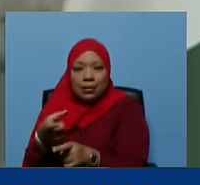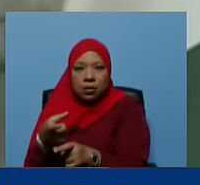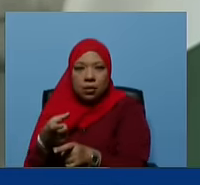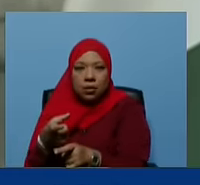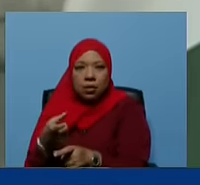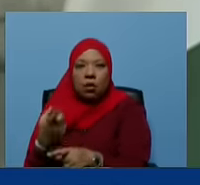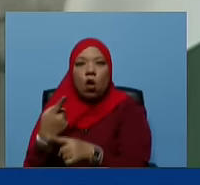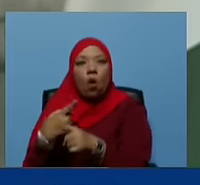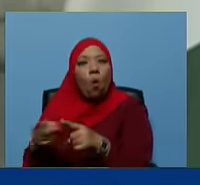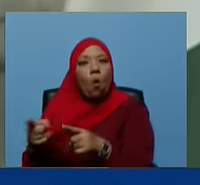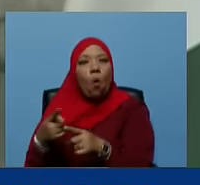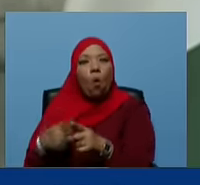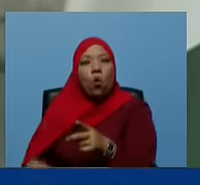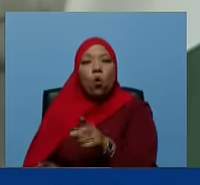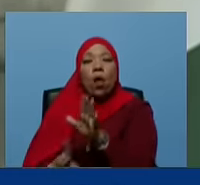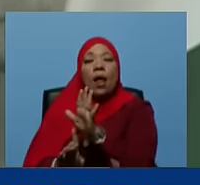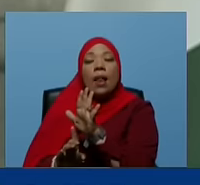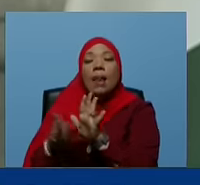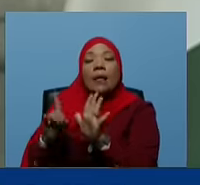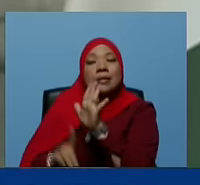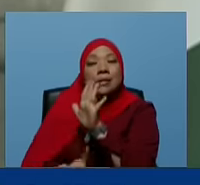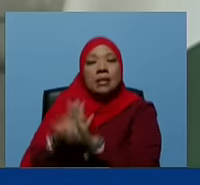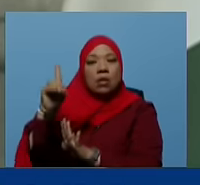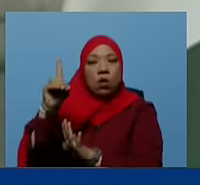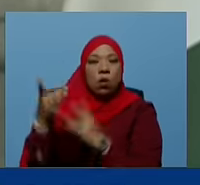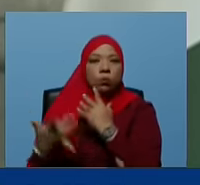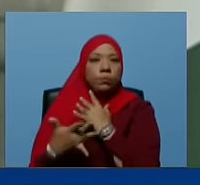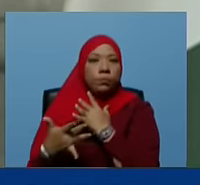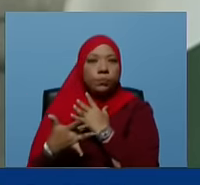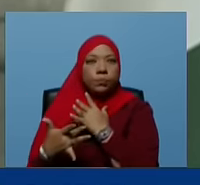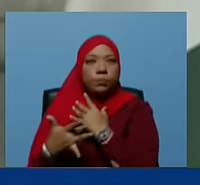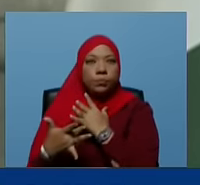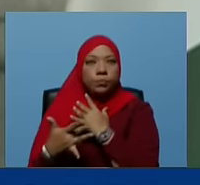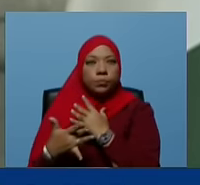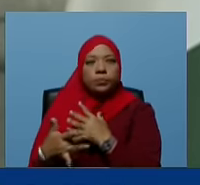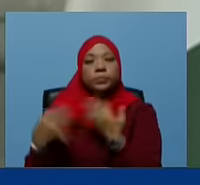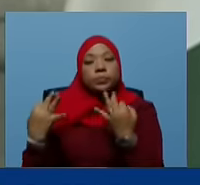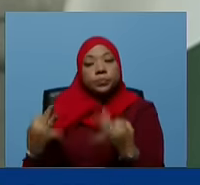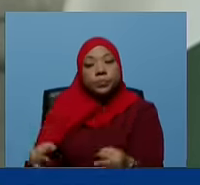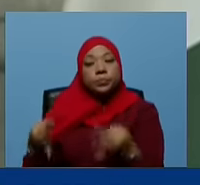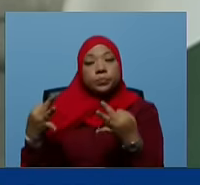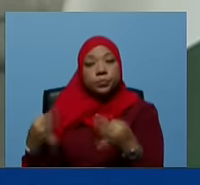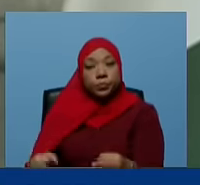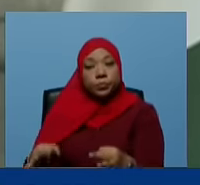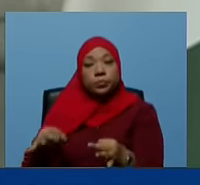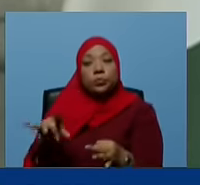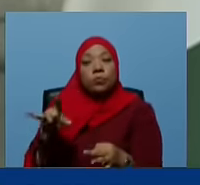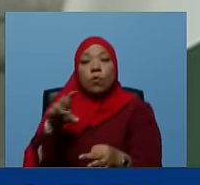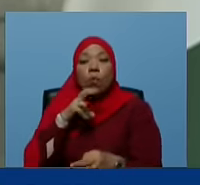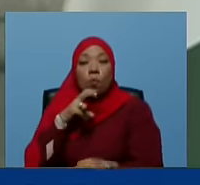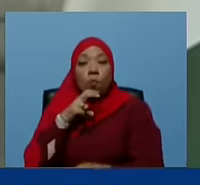y en otras ramas del desarrollo de los recursos naturales, de la industria.